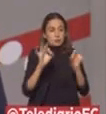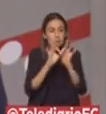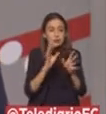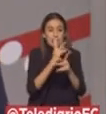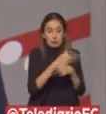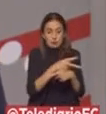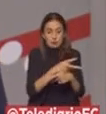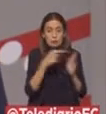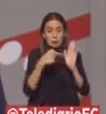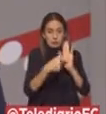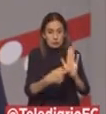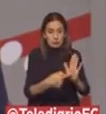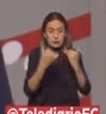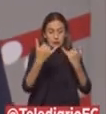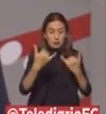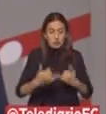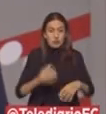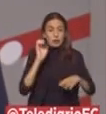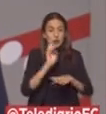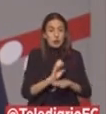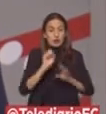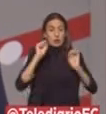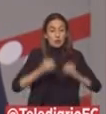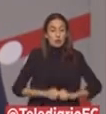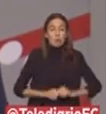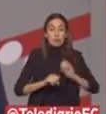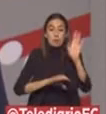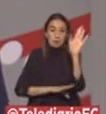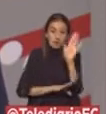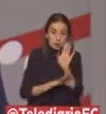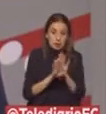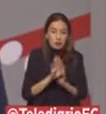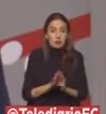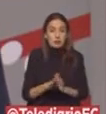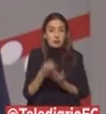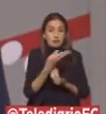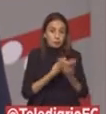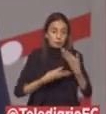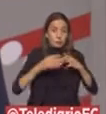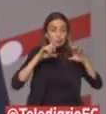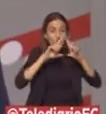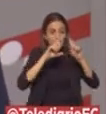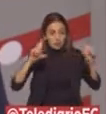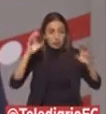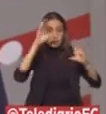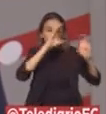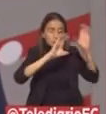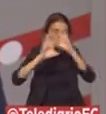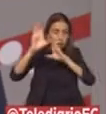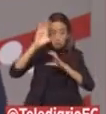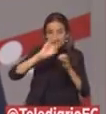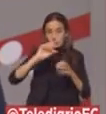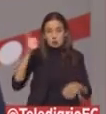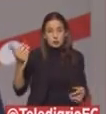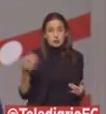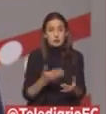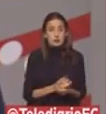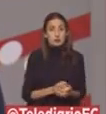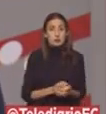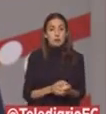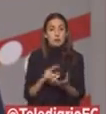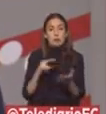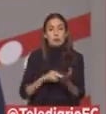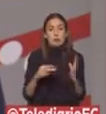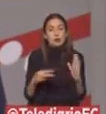oportunidad que surge para que el ecuador pueda y sofisticar su industria y buscar otros nichos de mercado es decir